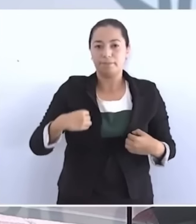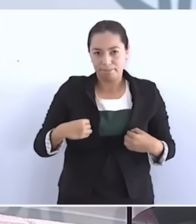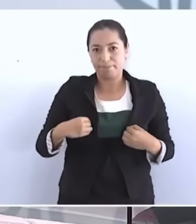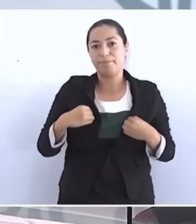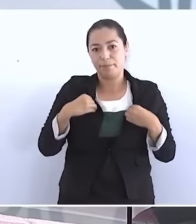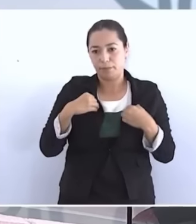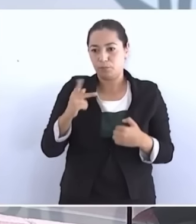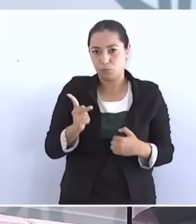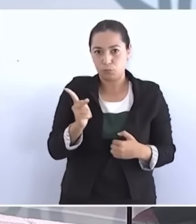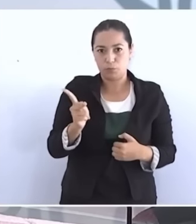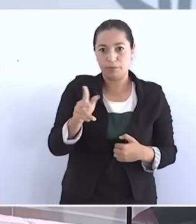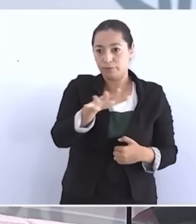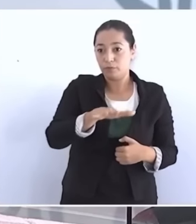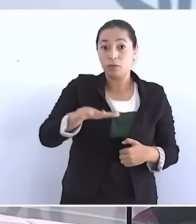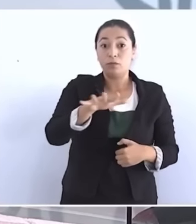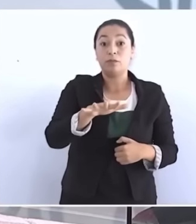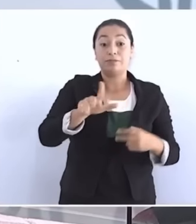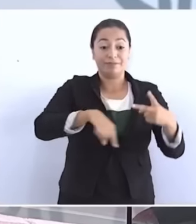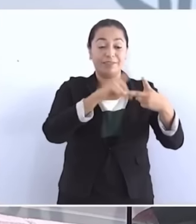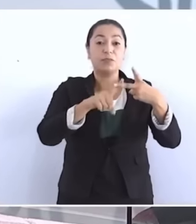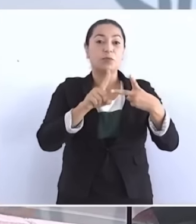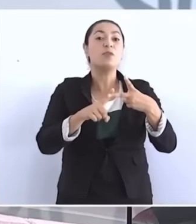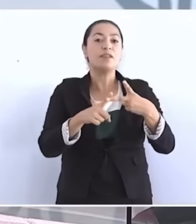de mujeres.